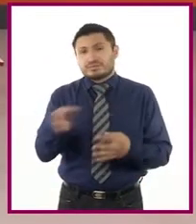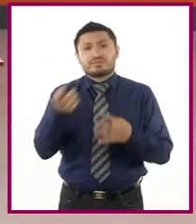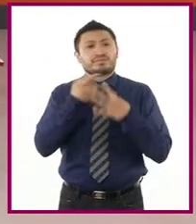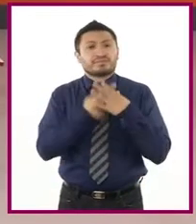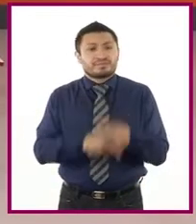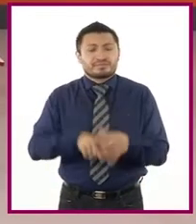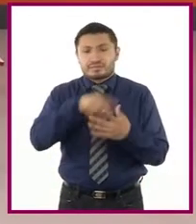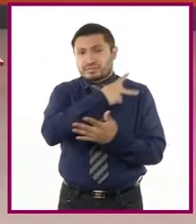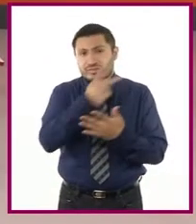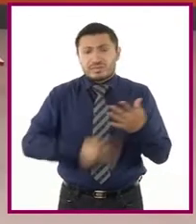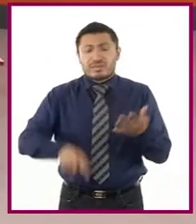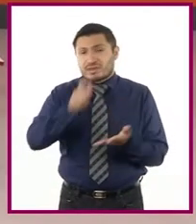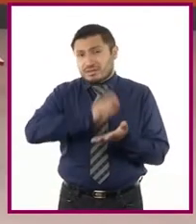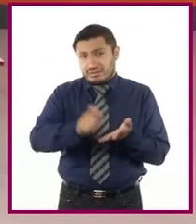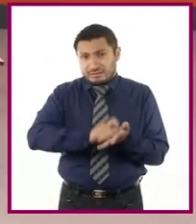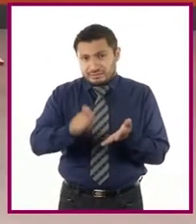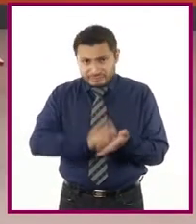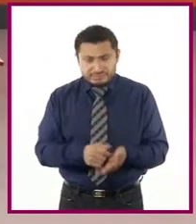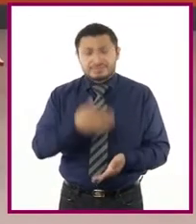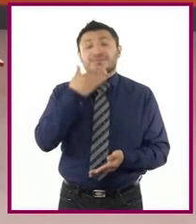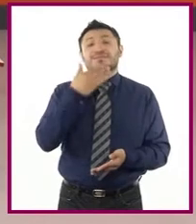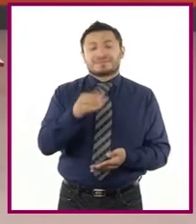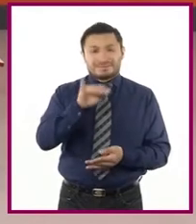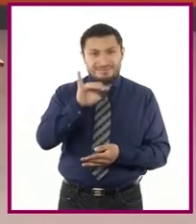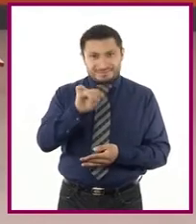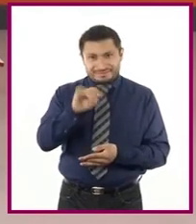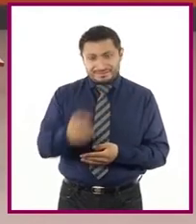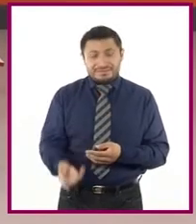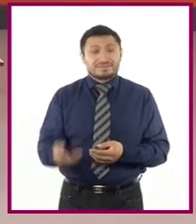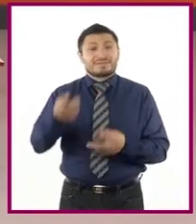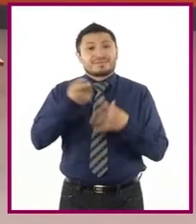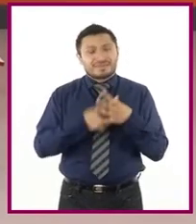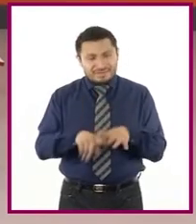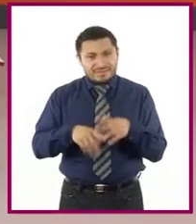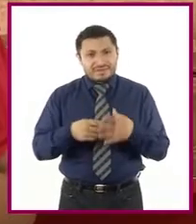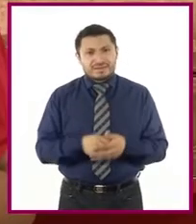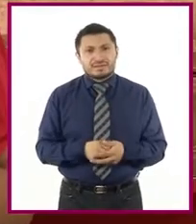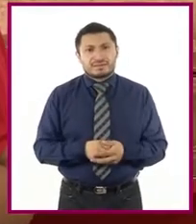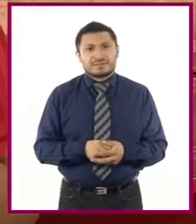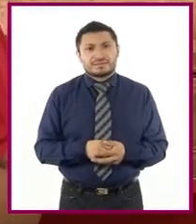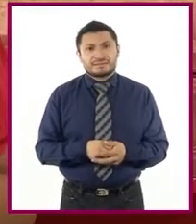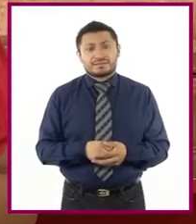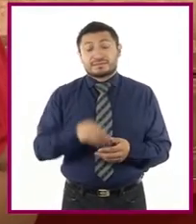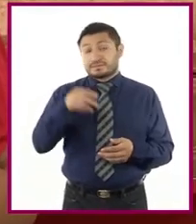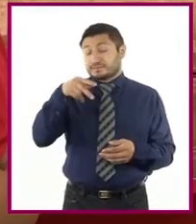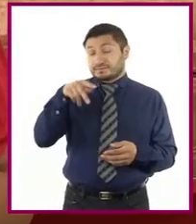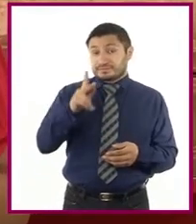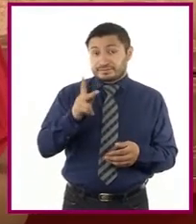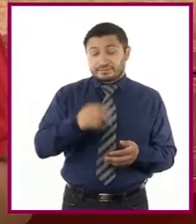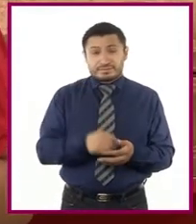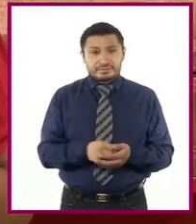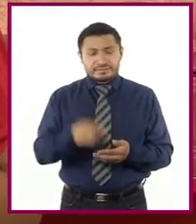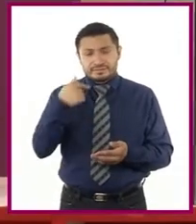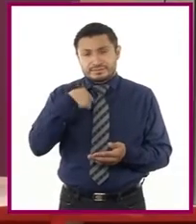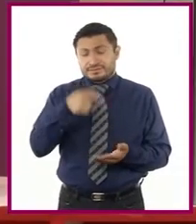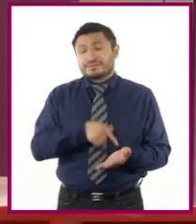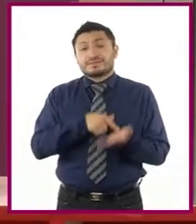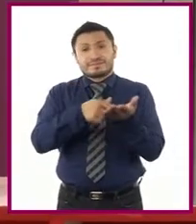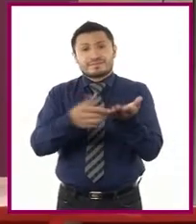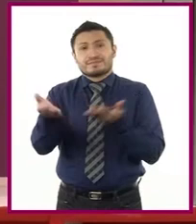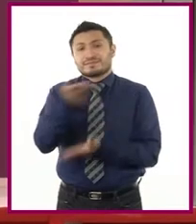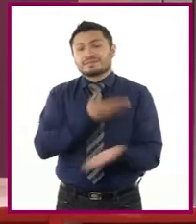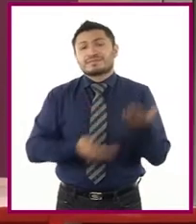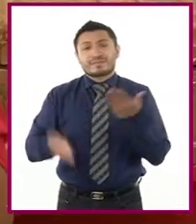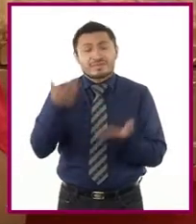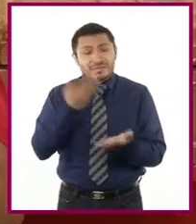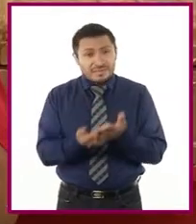a planear. Sí, pongamos manos a la obra. Pero antes, te propongo que compartamos